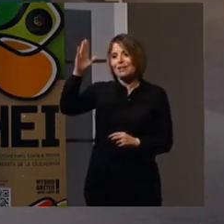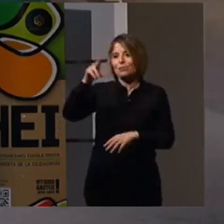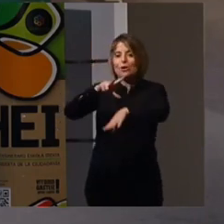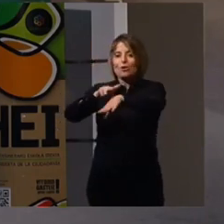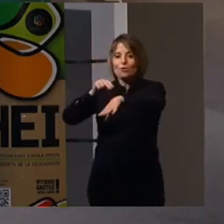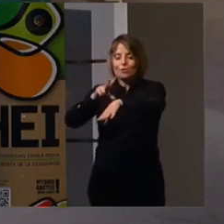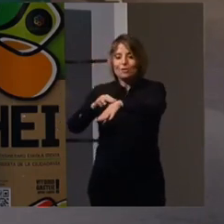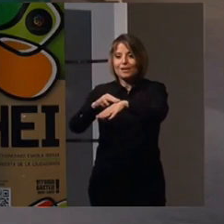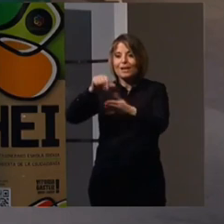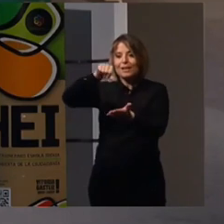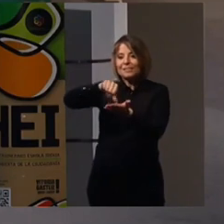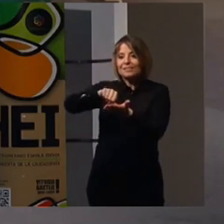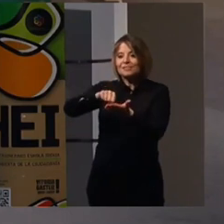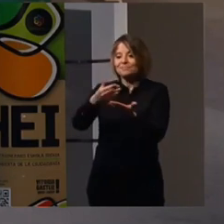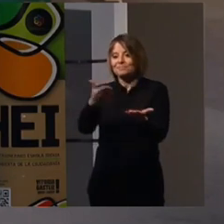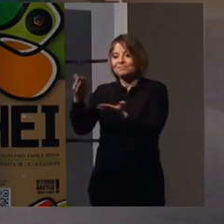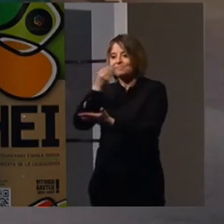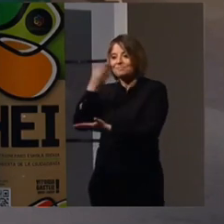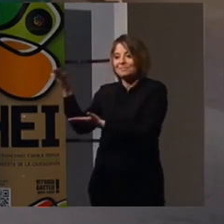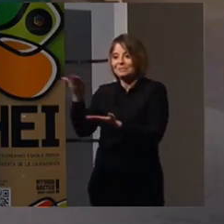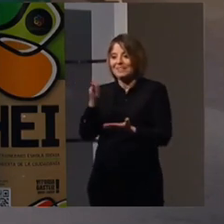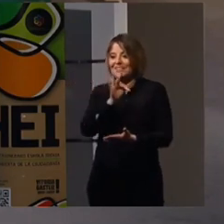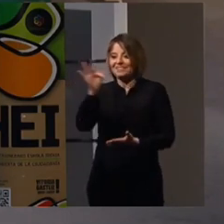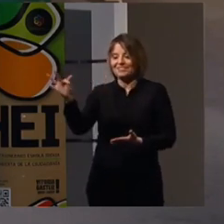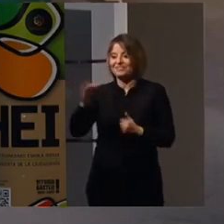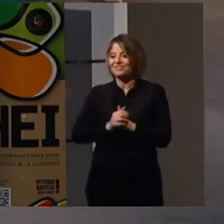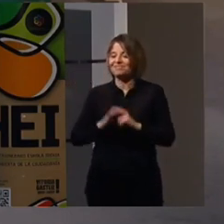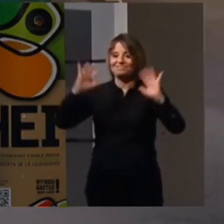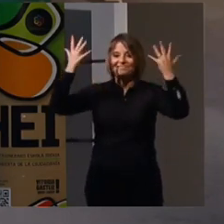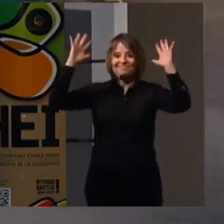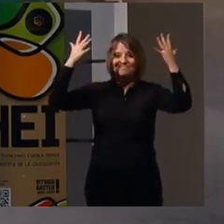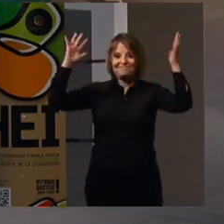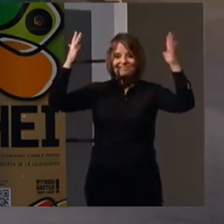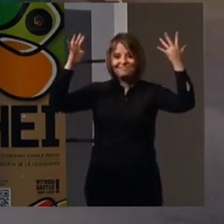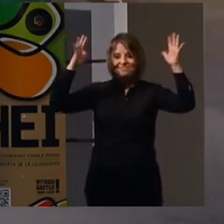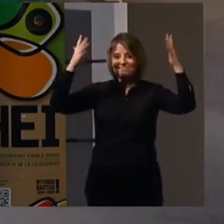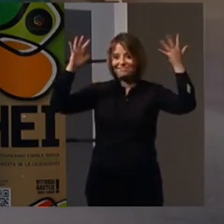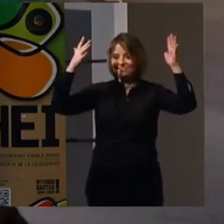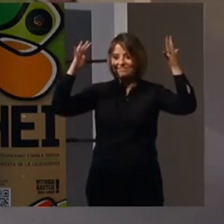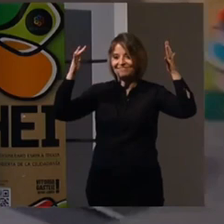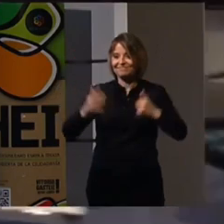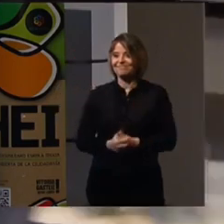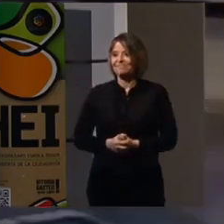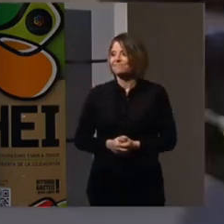concejala de Gobierno Abierto y Centros Cívicos, Miren Fernández de Landa, Zuria Daitza. Salve, Berbatera, Enzat, Mesedes.